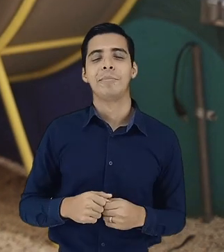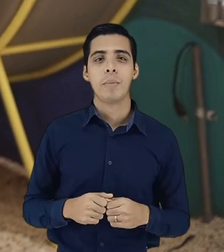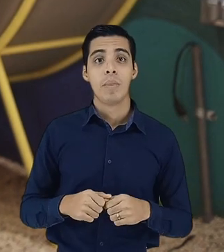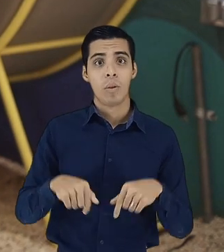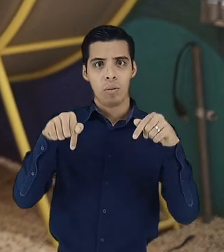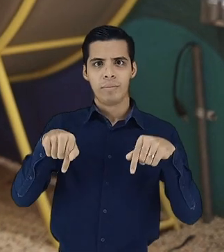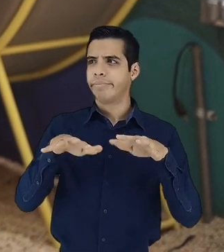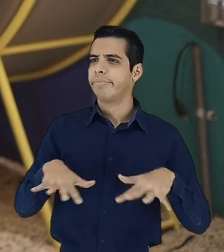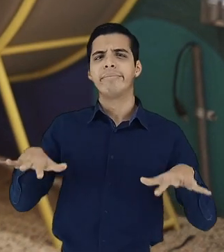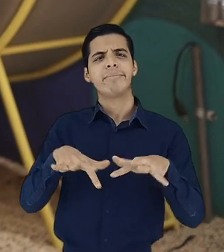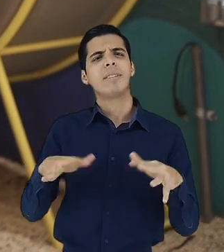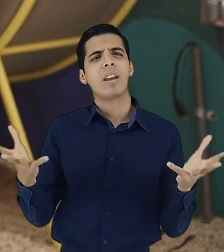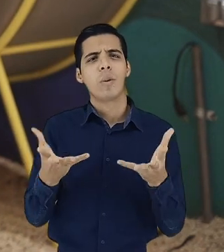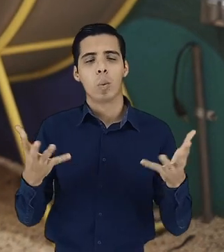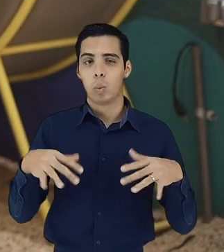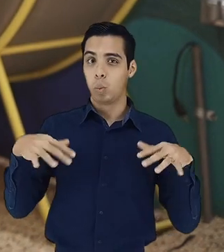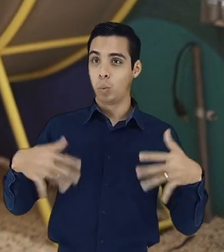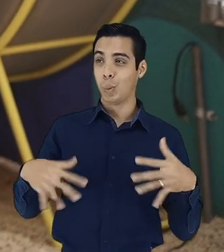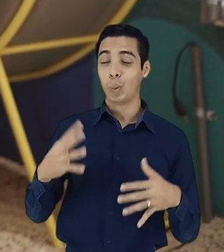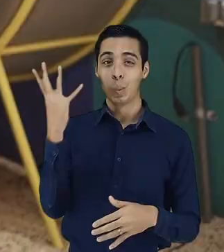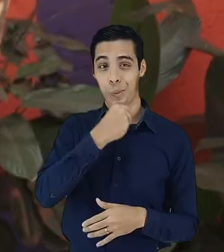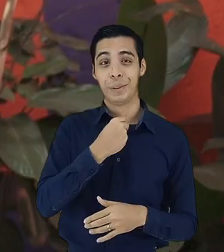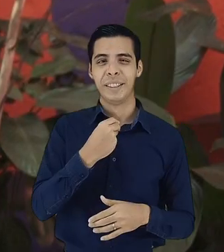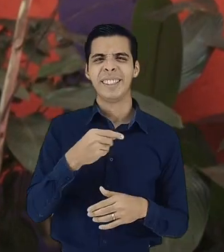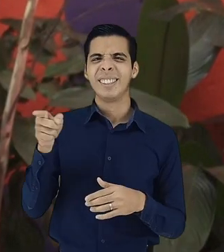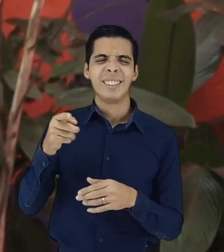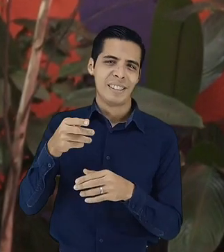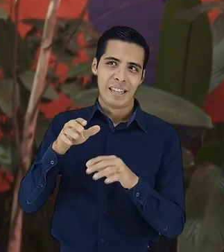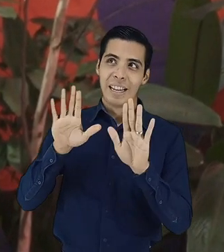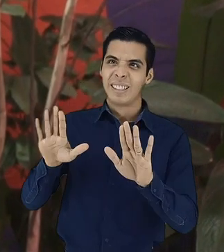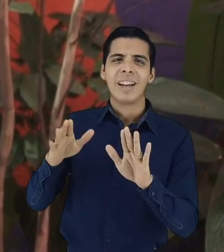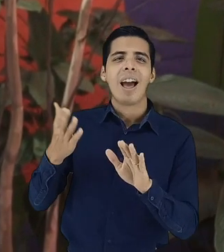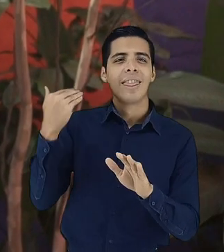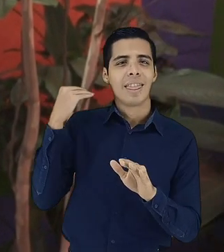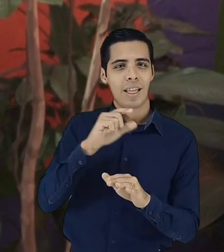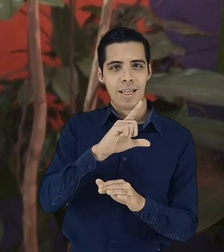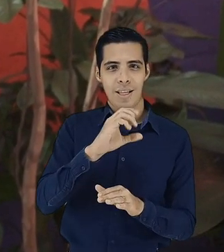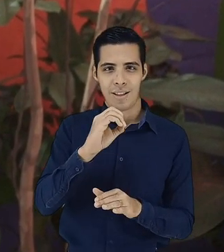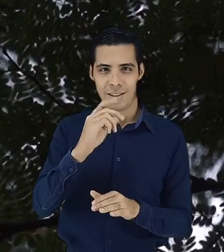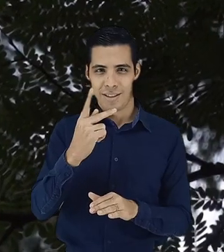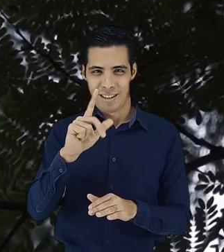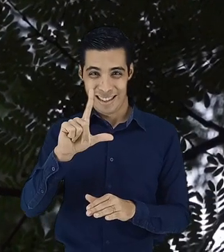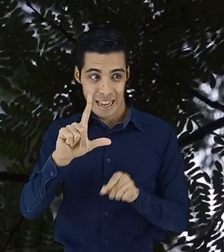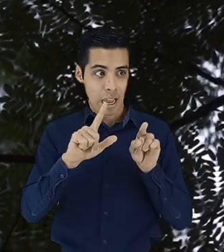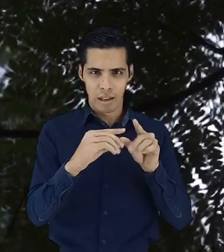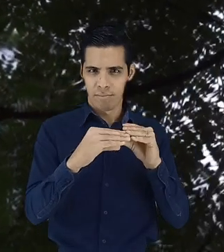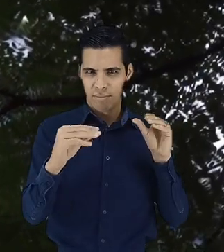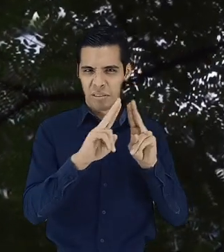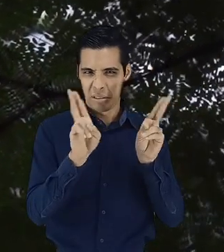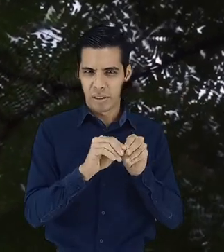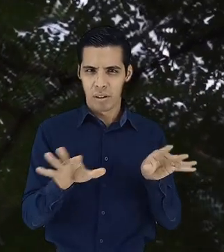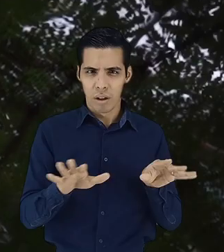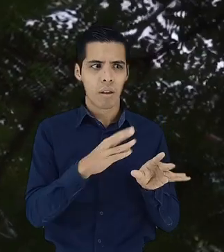Hoy estoy en un lugar increíble, les hablo de Indie Universe, uno de los proyectos que fue financiado a través de la plataforma local de la cual